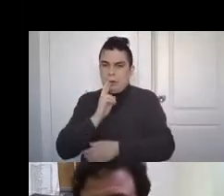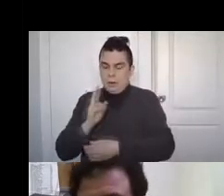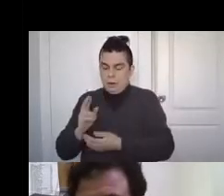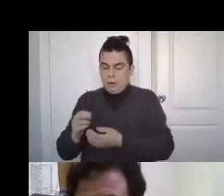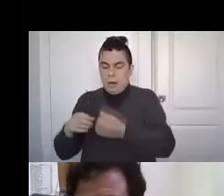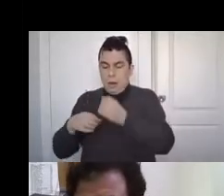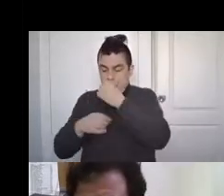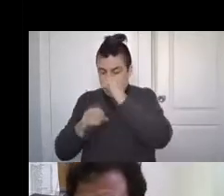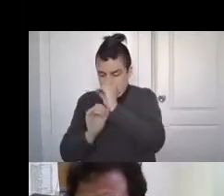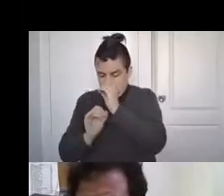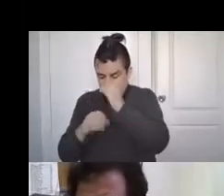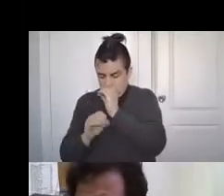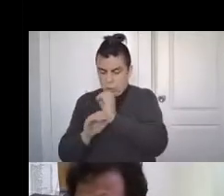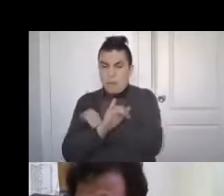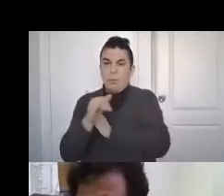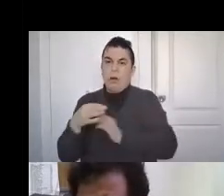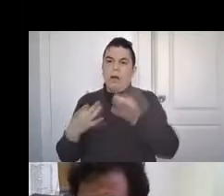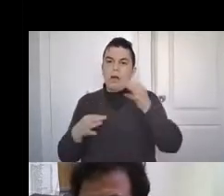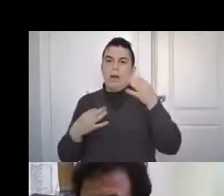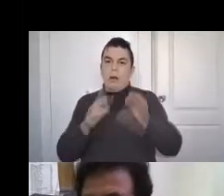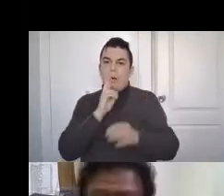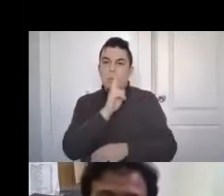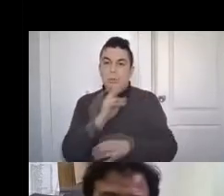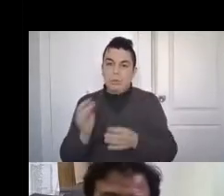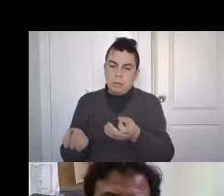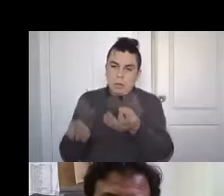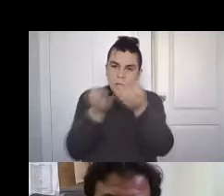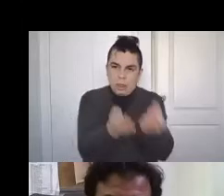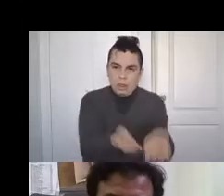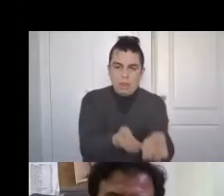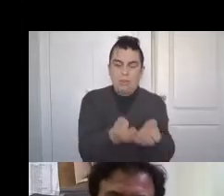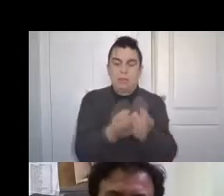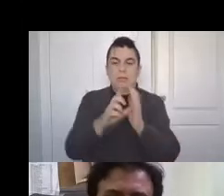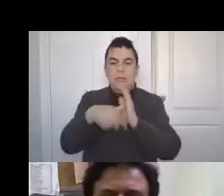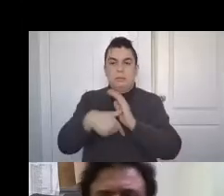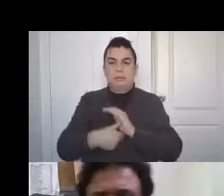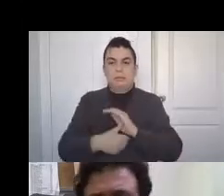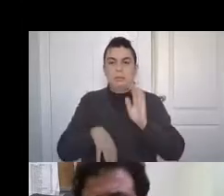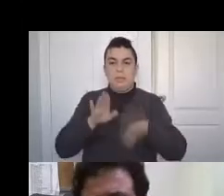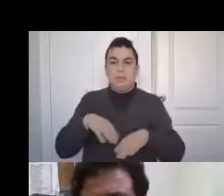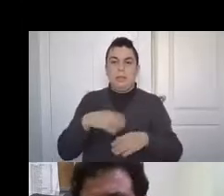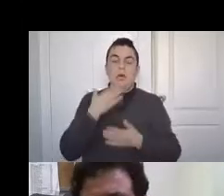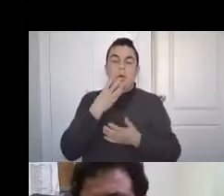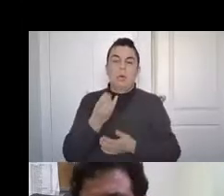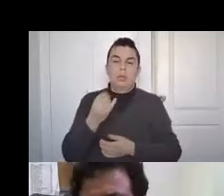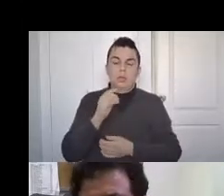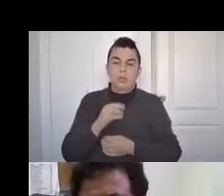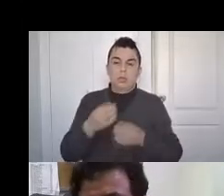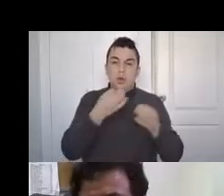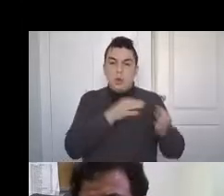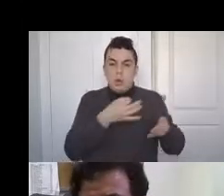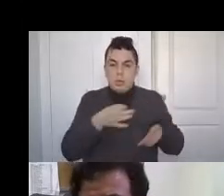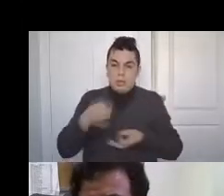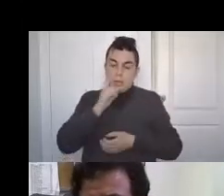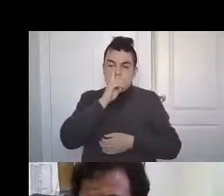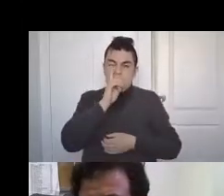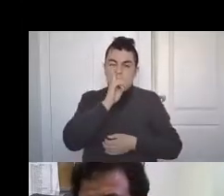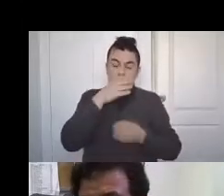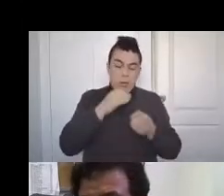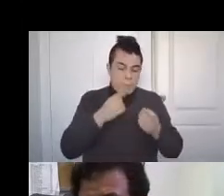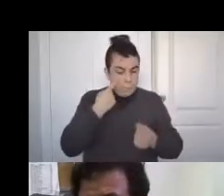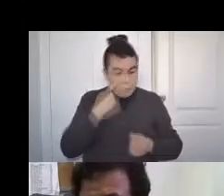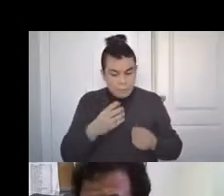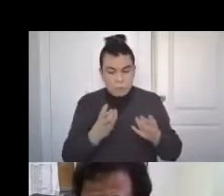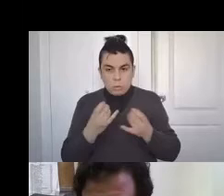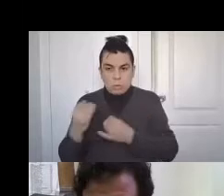Porque el proceso en sí es más bien rápido, va a depender de la cantidad de exámenes que yo tenga, pero la preparación de la muestra puede ser individual o puede ser